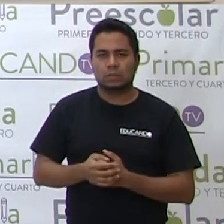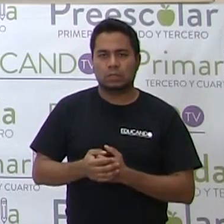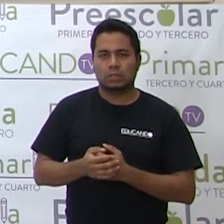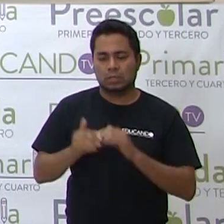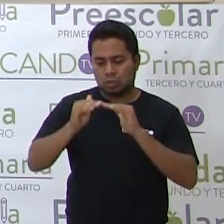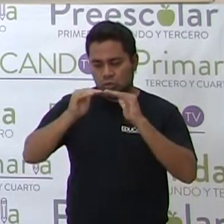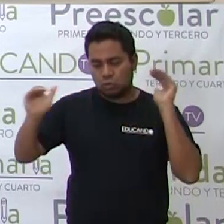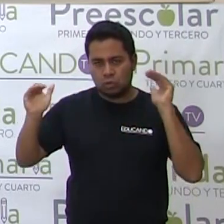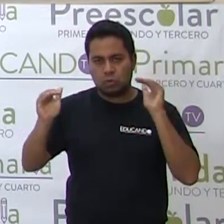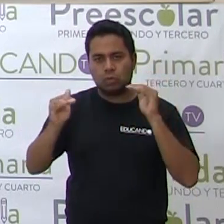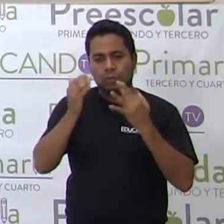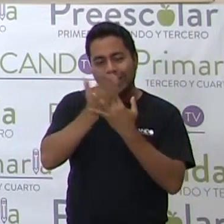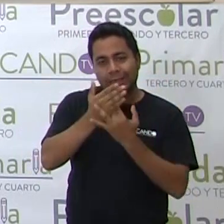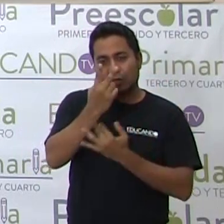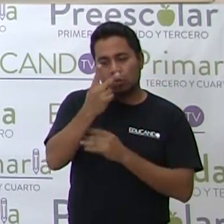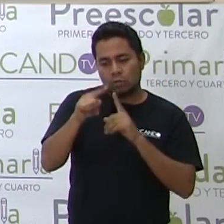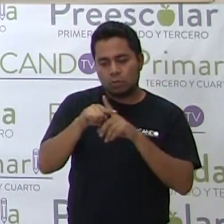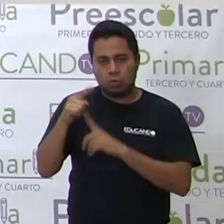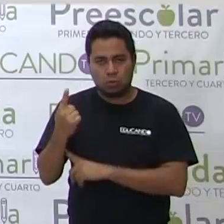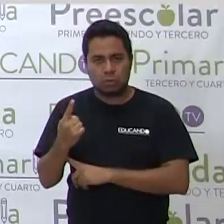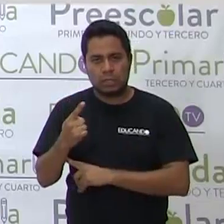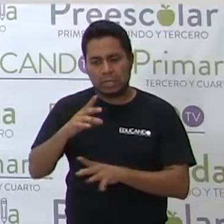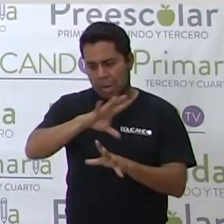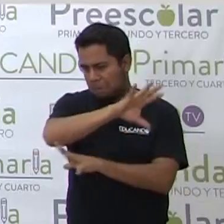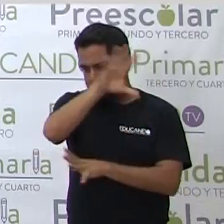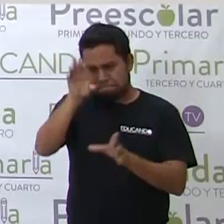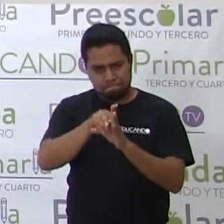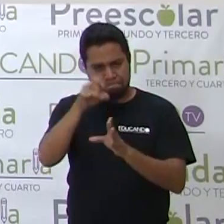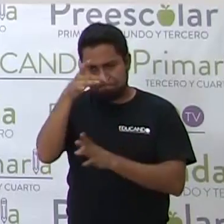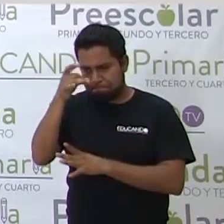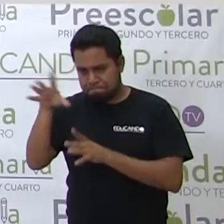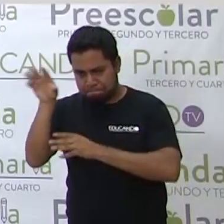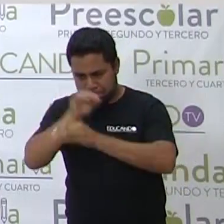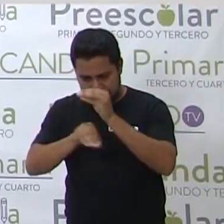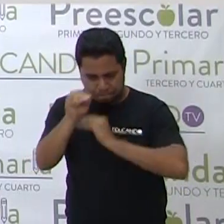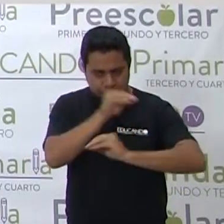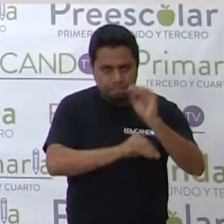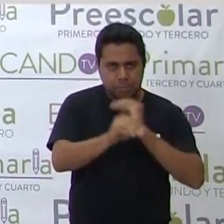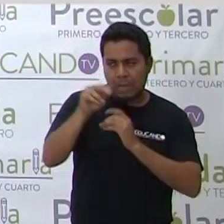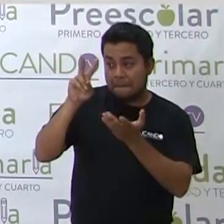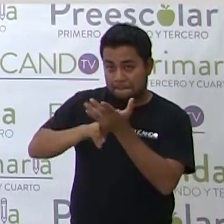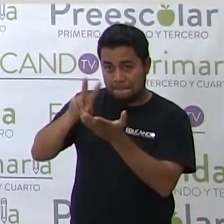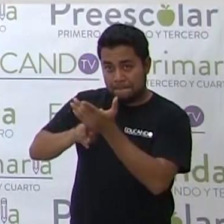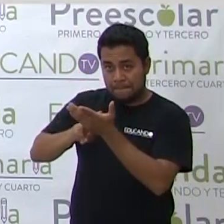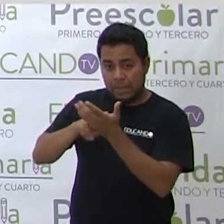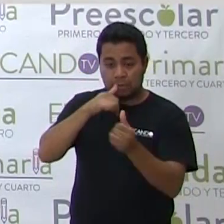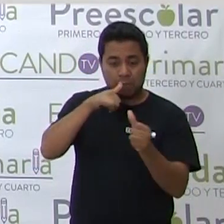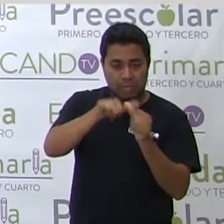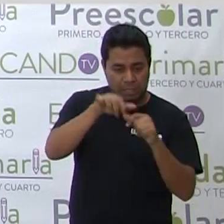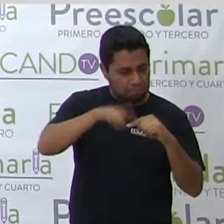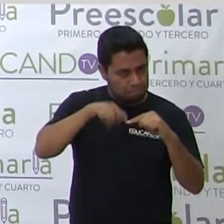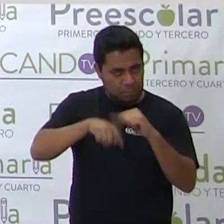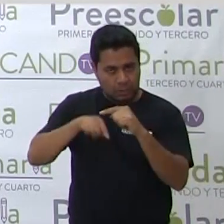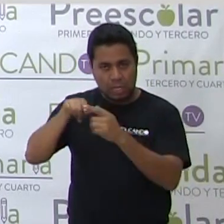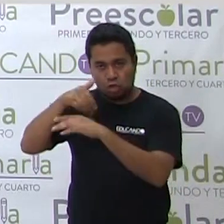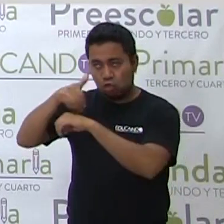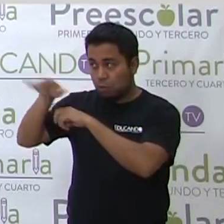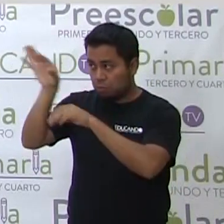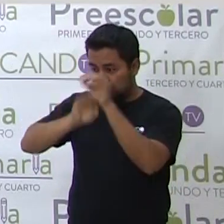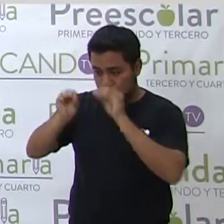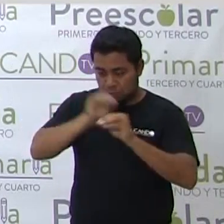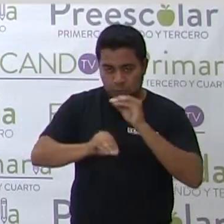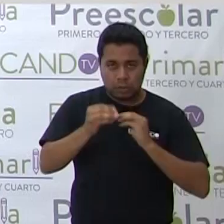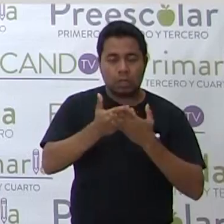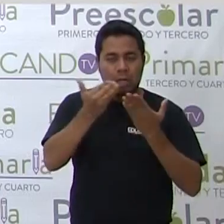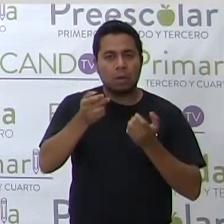2 * 1 ya tenemos la sustitución Ya sustituimos esos valores en la fórmula general